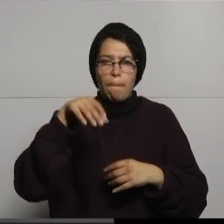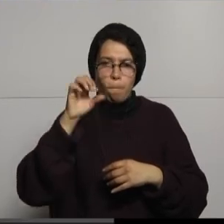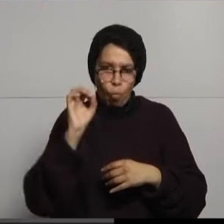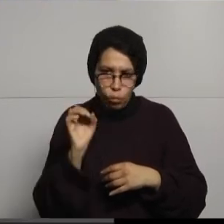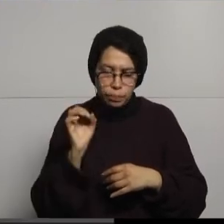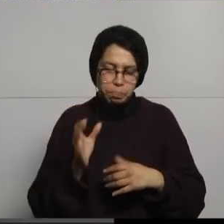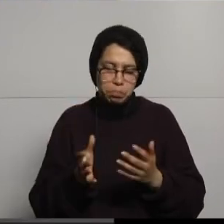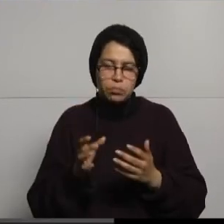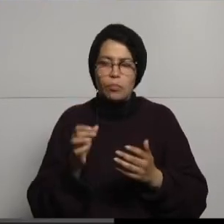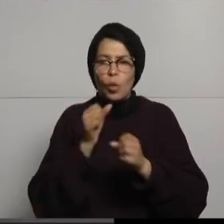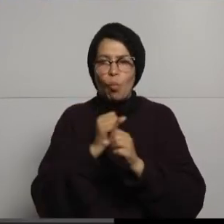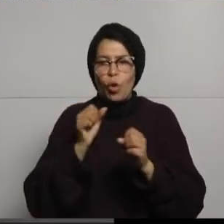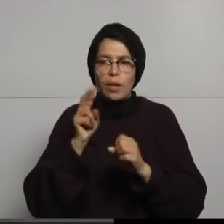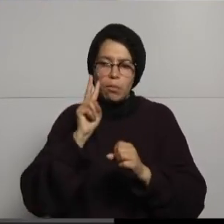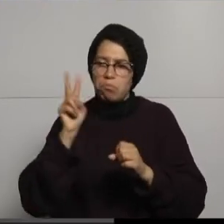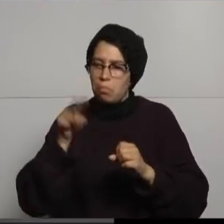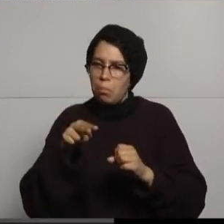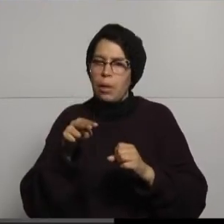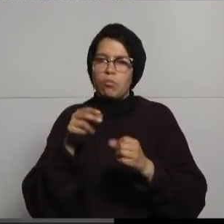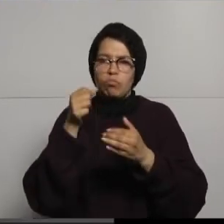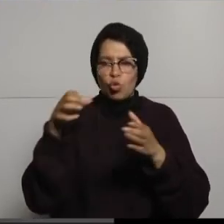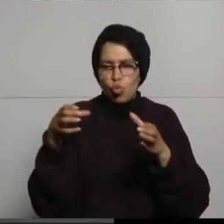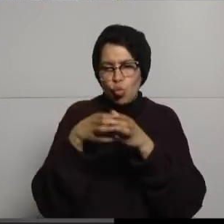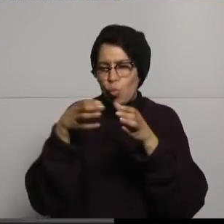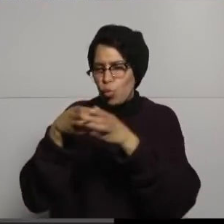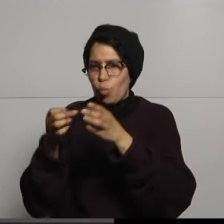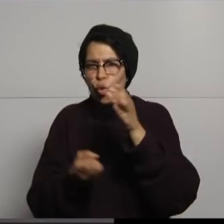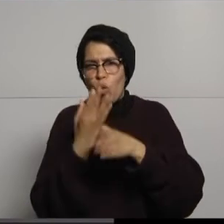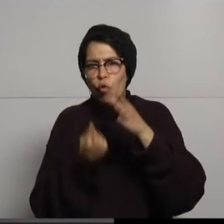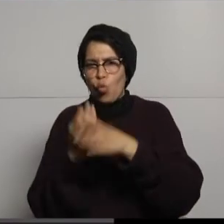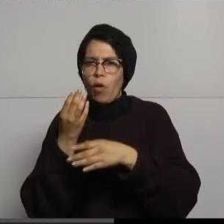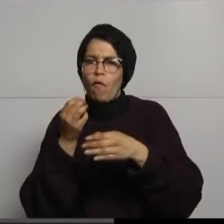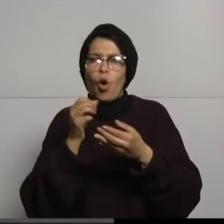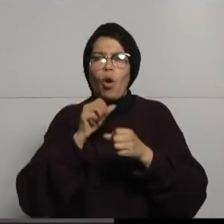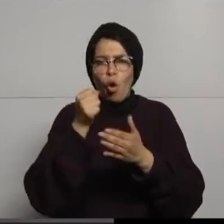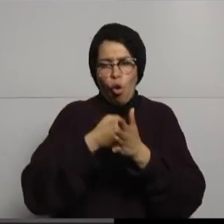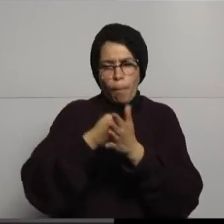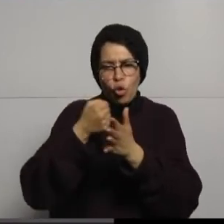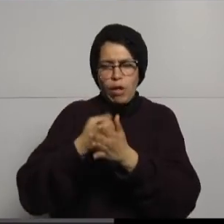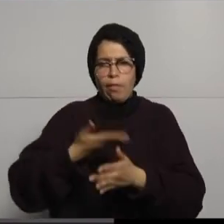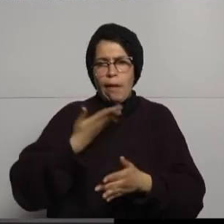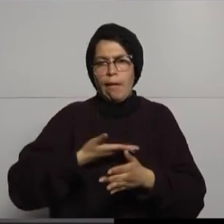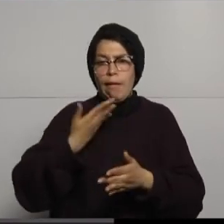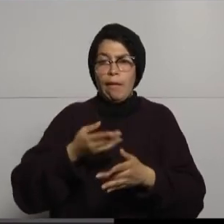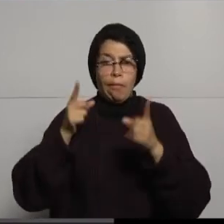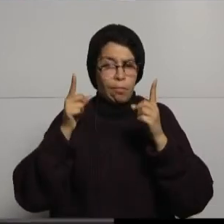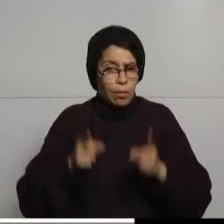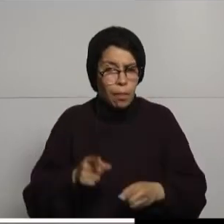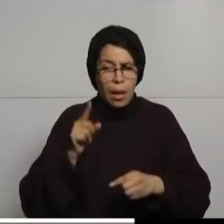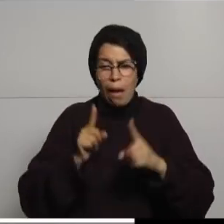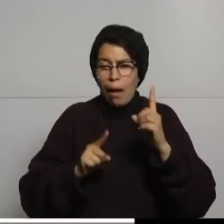principio de la charla, era 39% nuevas formas de protesta, pero también el aumento de la